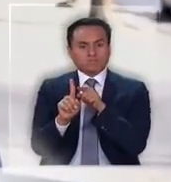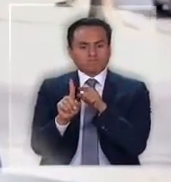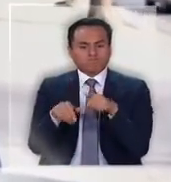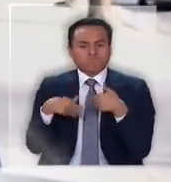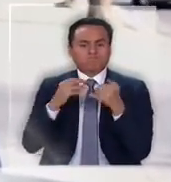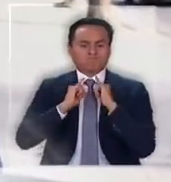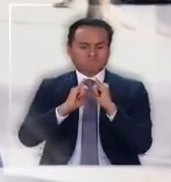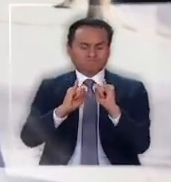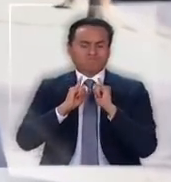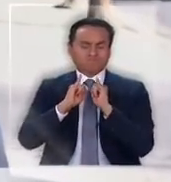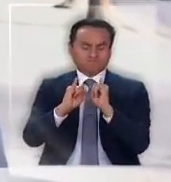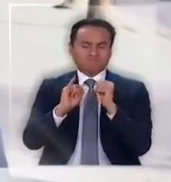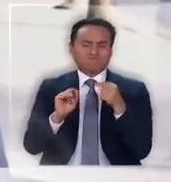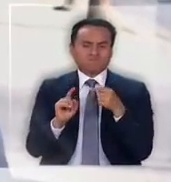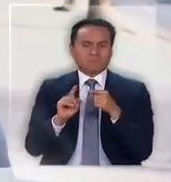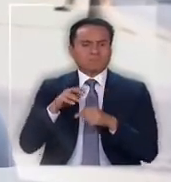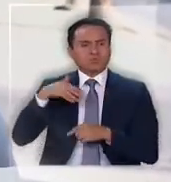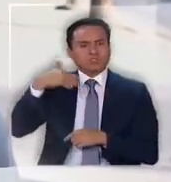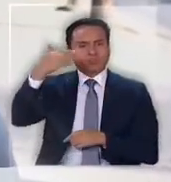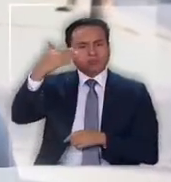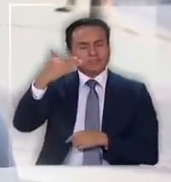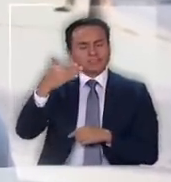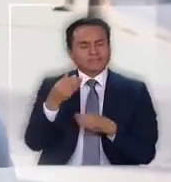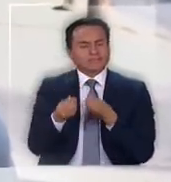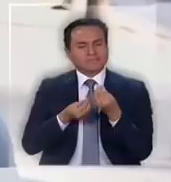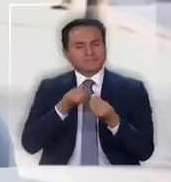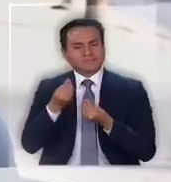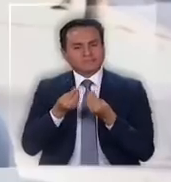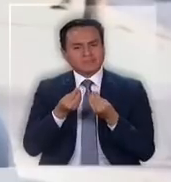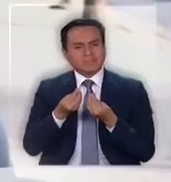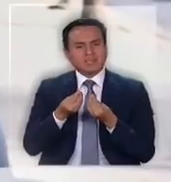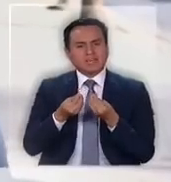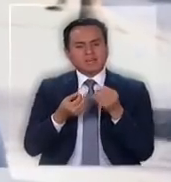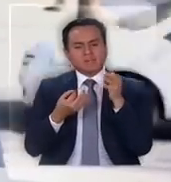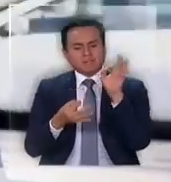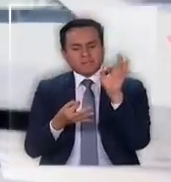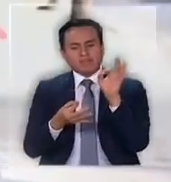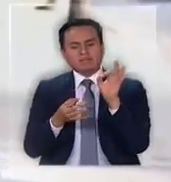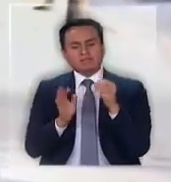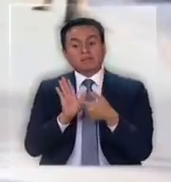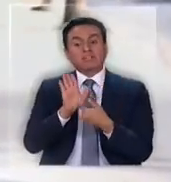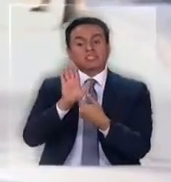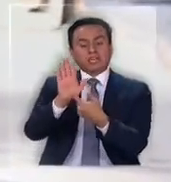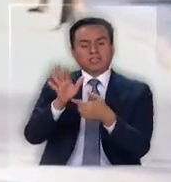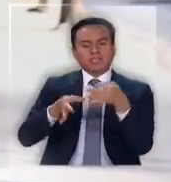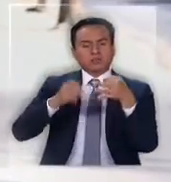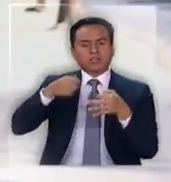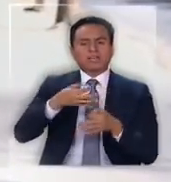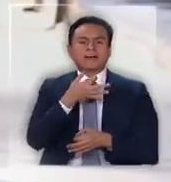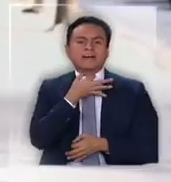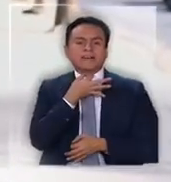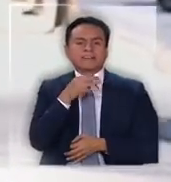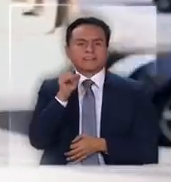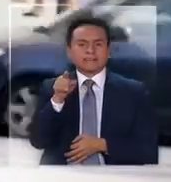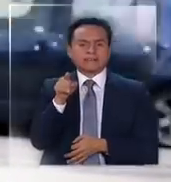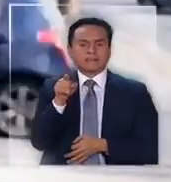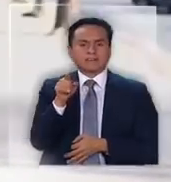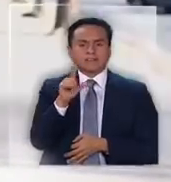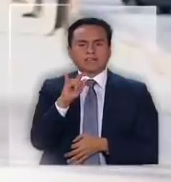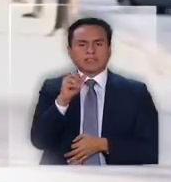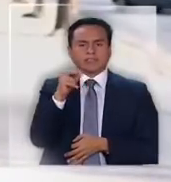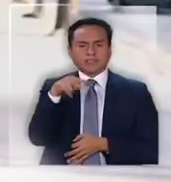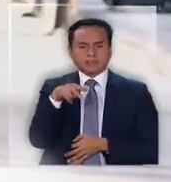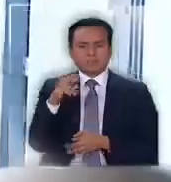esta información y posteriormente se llevó al papel para ser presentada al Tribunal de Garantía de